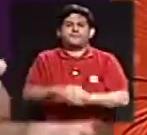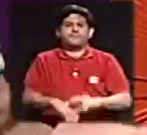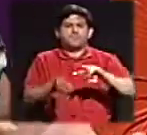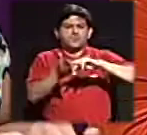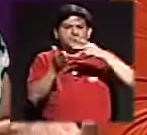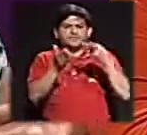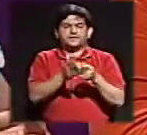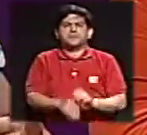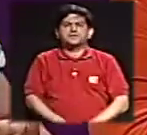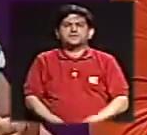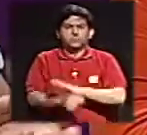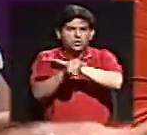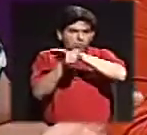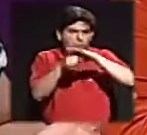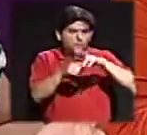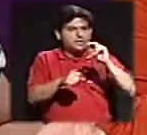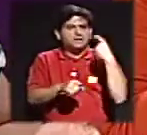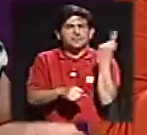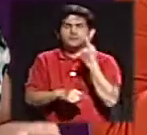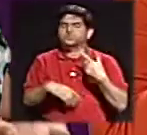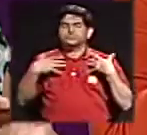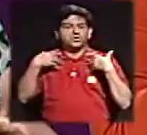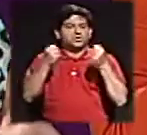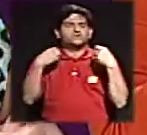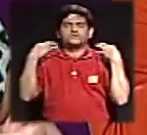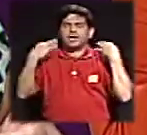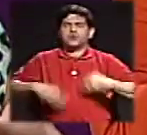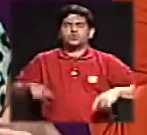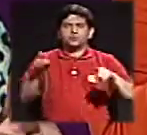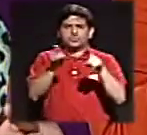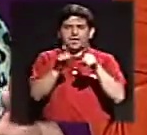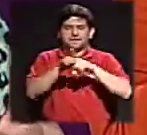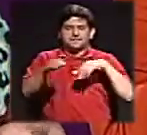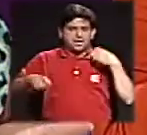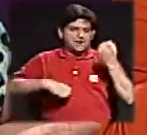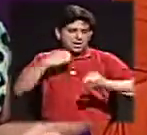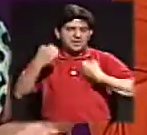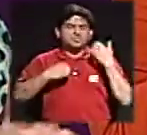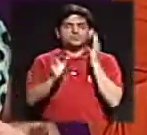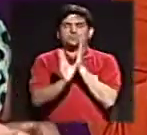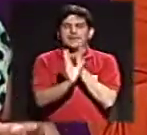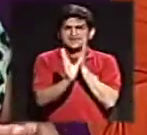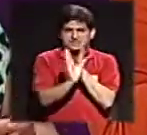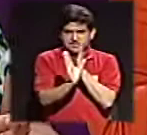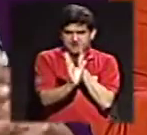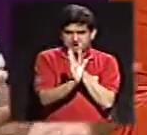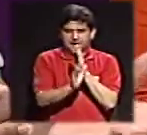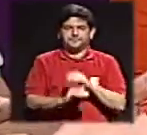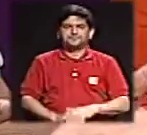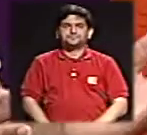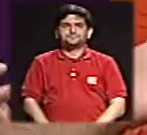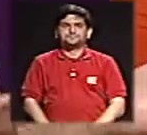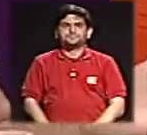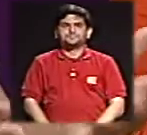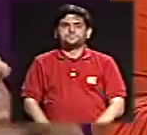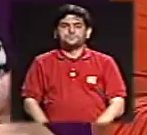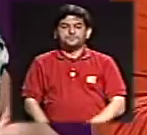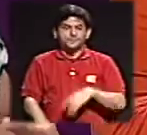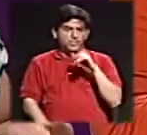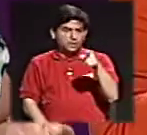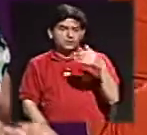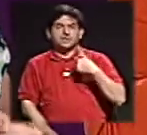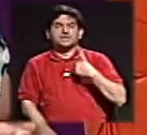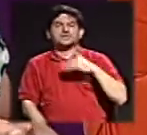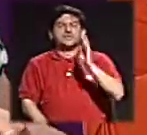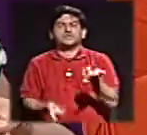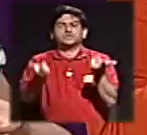definición holística. No solo es salud física, también es salud emocional y psíquica. Entonces, cuando Aurora